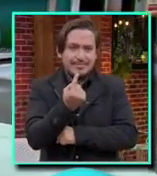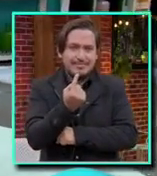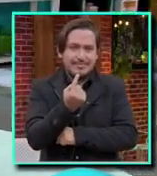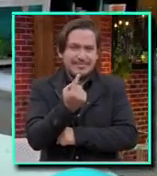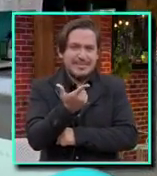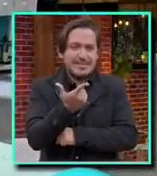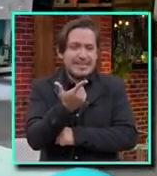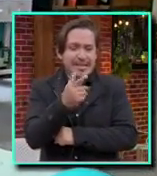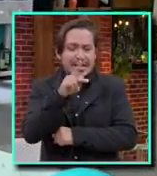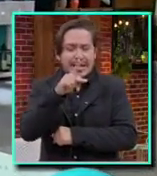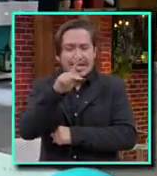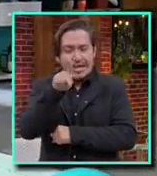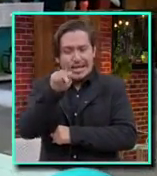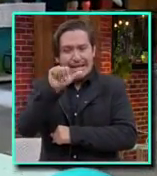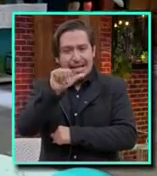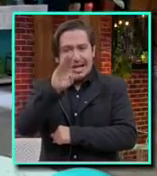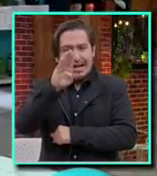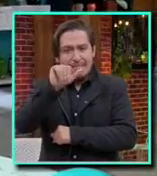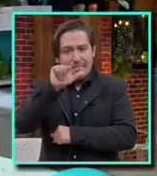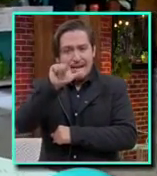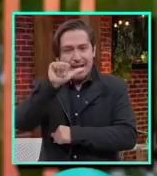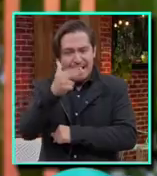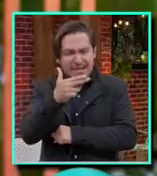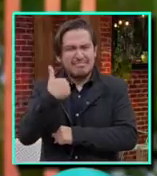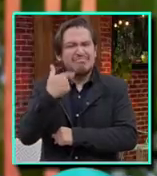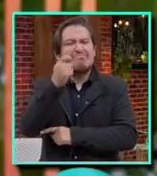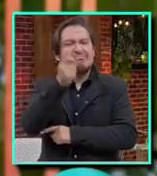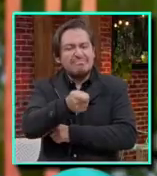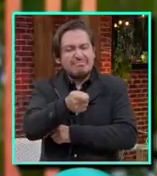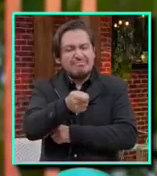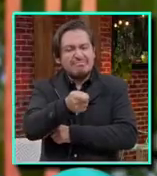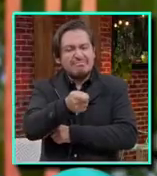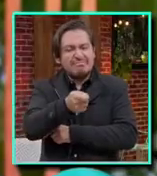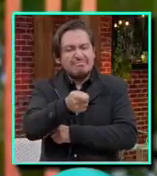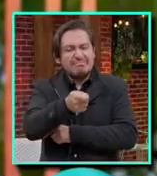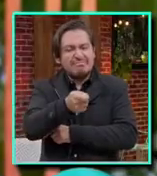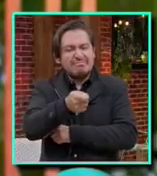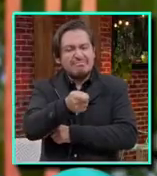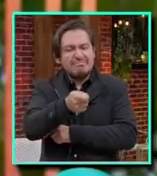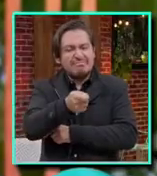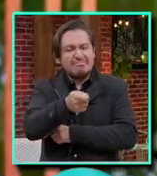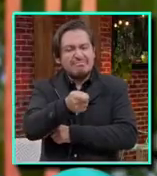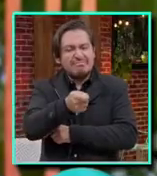Kabbalah? Kabbalah quiere decir recibir. Uh-huh. Viene de la palabra.